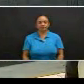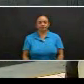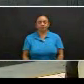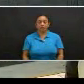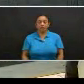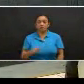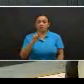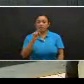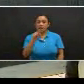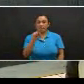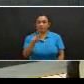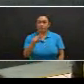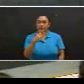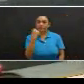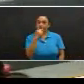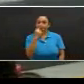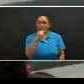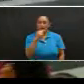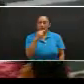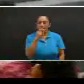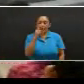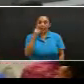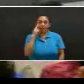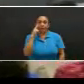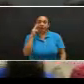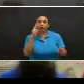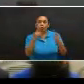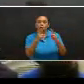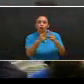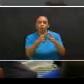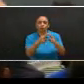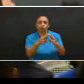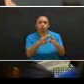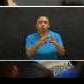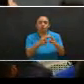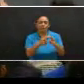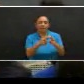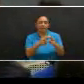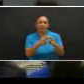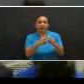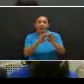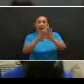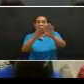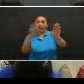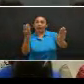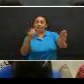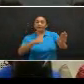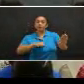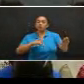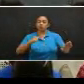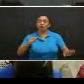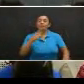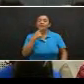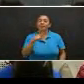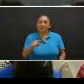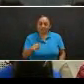Y ella le dice, le reconoce, y ella comienza a ministrar y abre su alma y le dice: mira, angelito, tenés